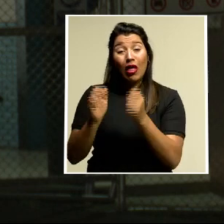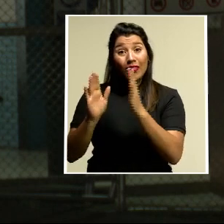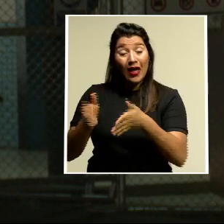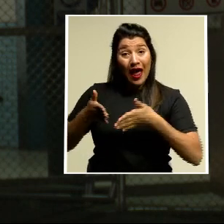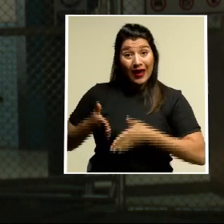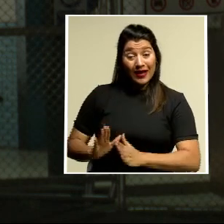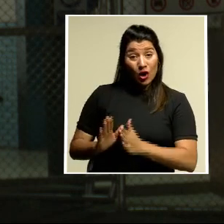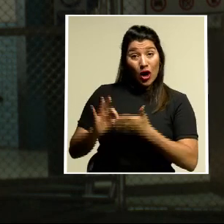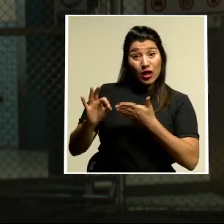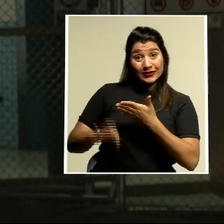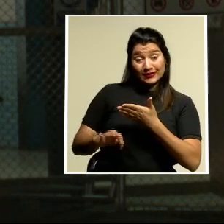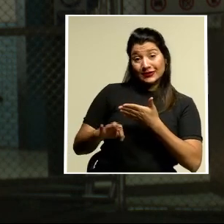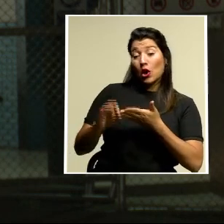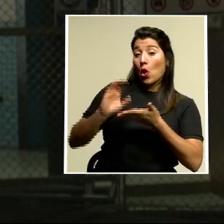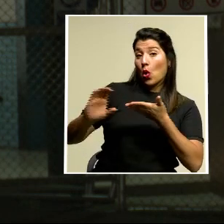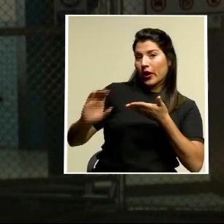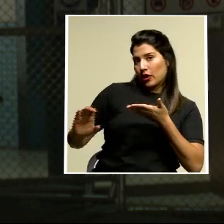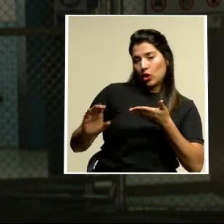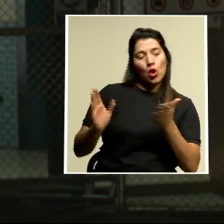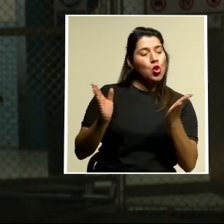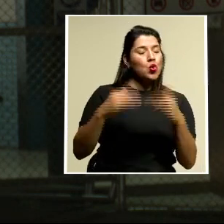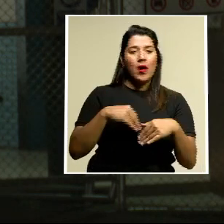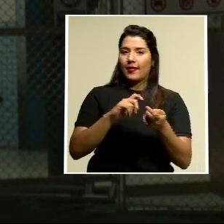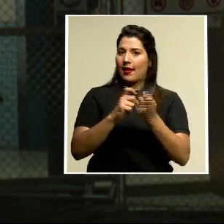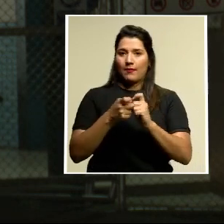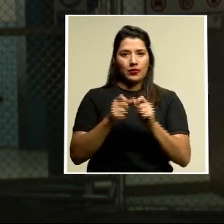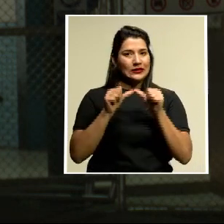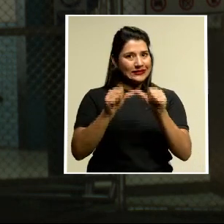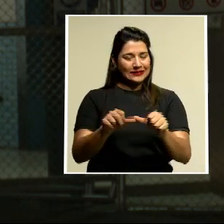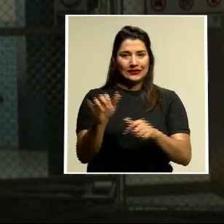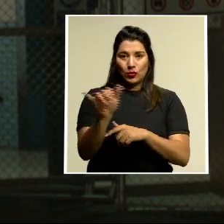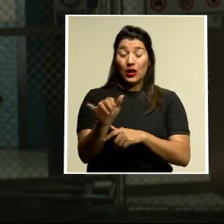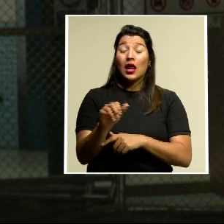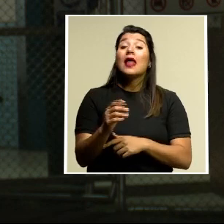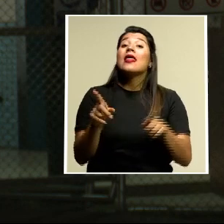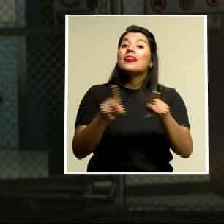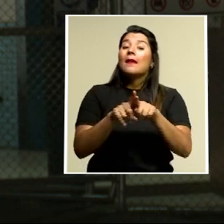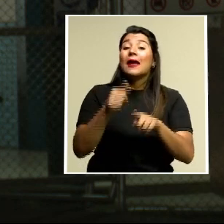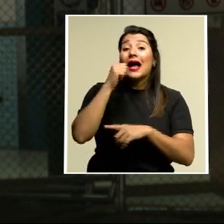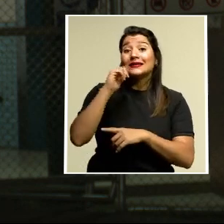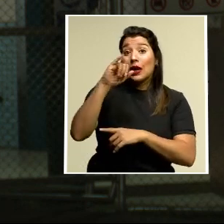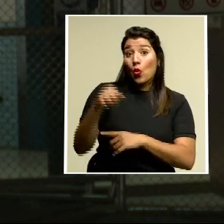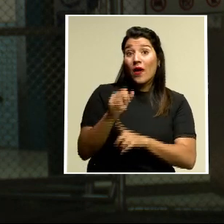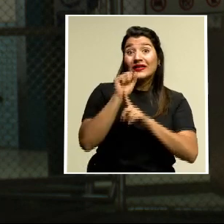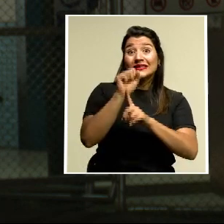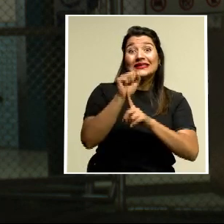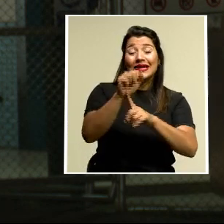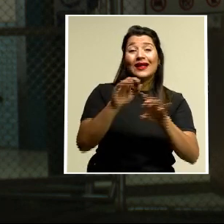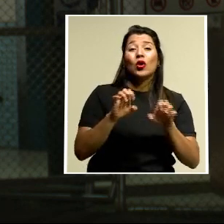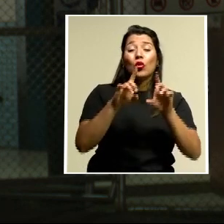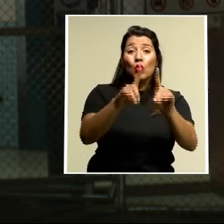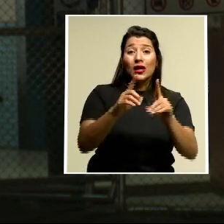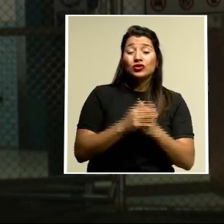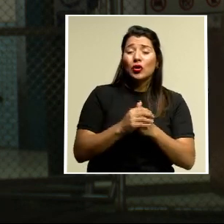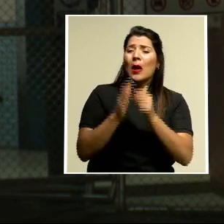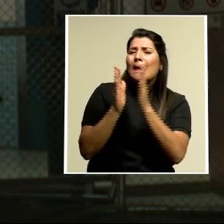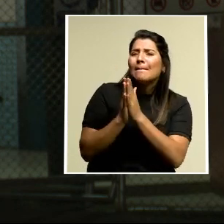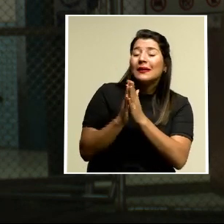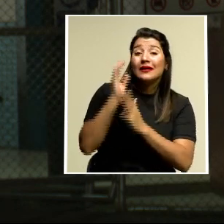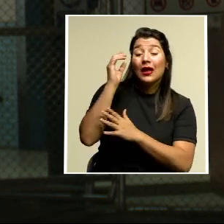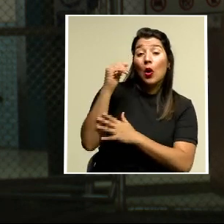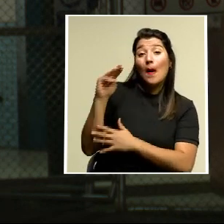centros educativos. También otro dato que queda pendiente es que ayer jueves los sindicatos de educación solicitaron